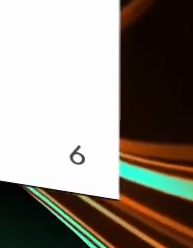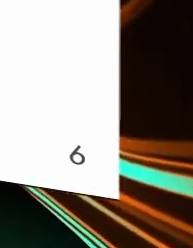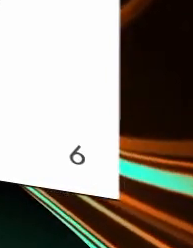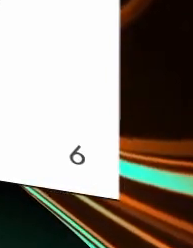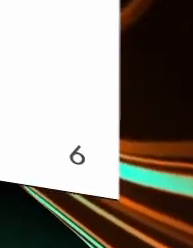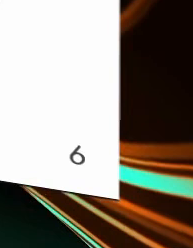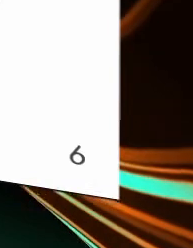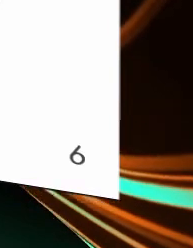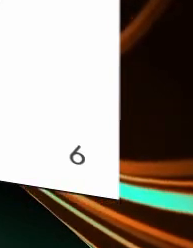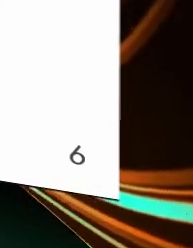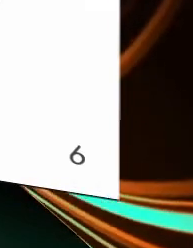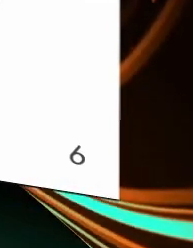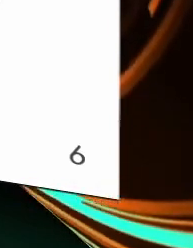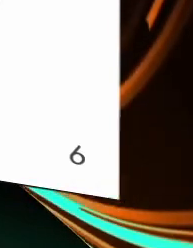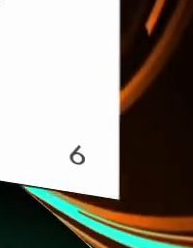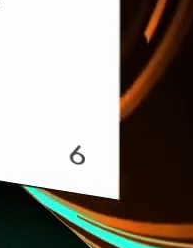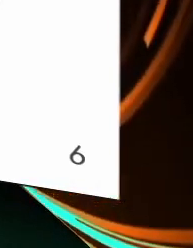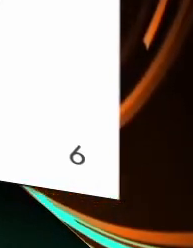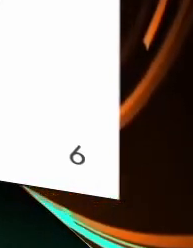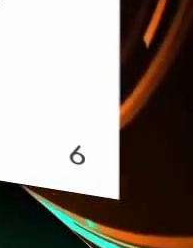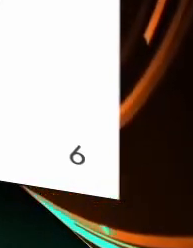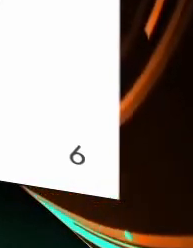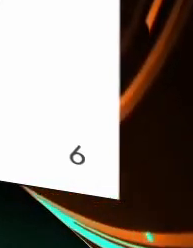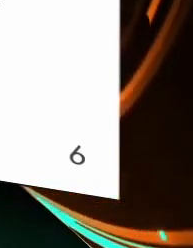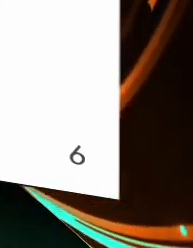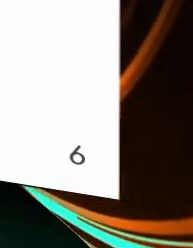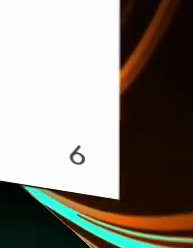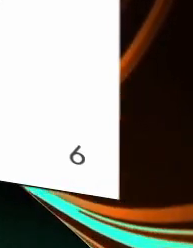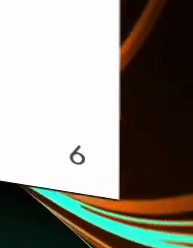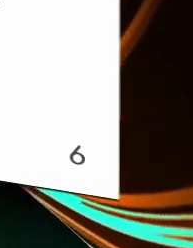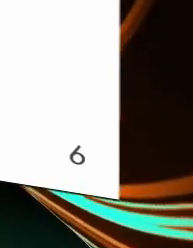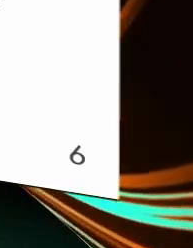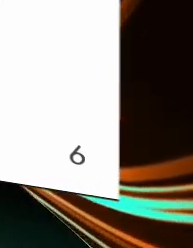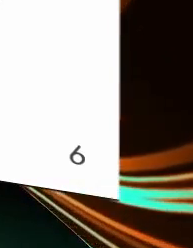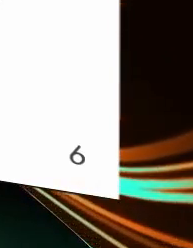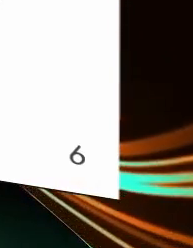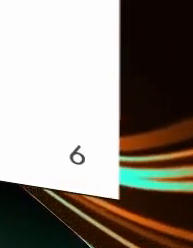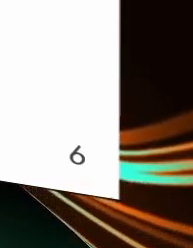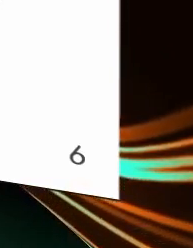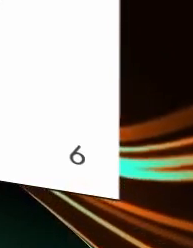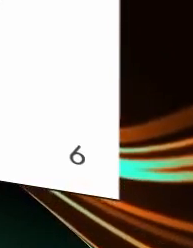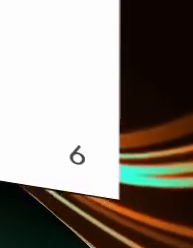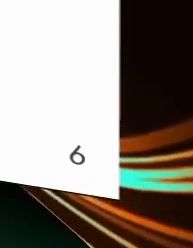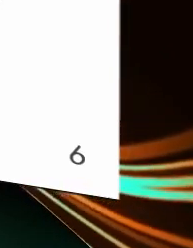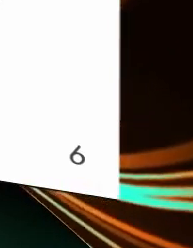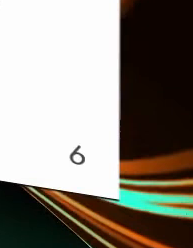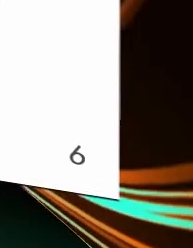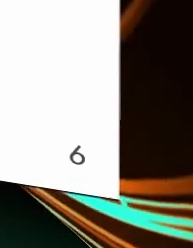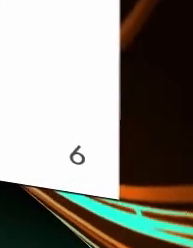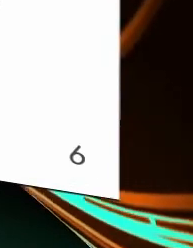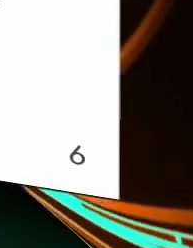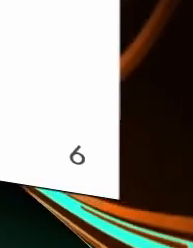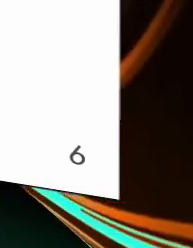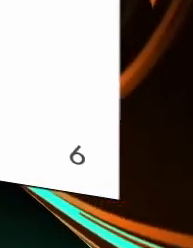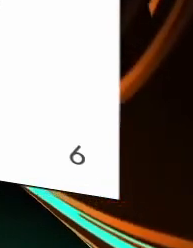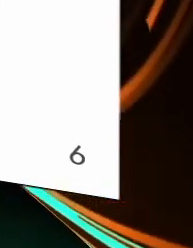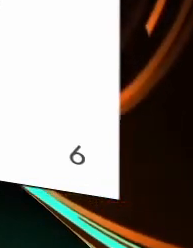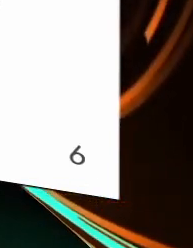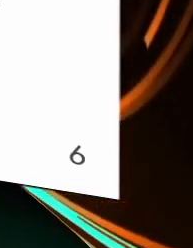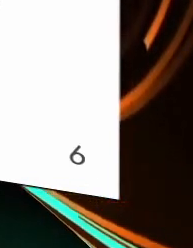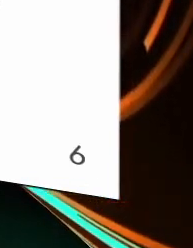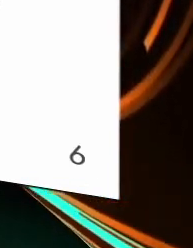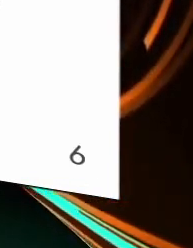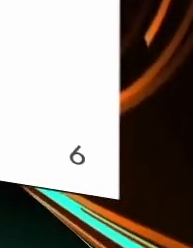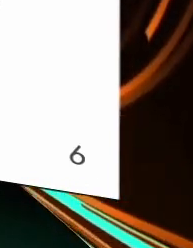que necesitamos controlar, tanto para la entrada de agua de mar como para el agua producto. El agua se vende con 2